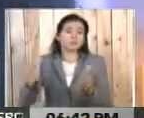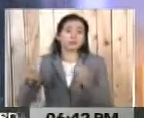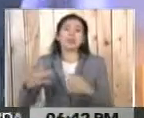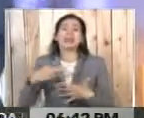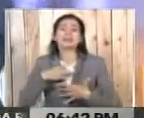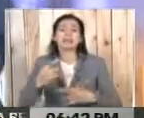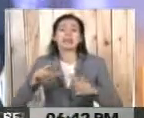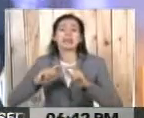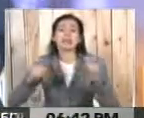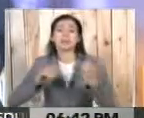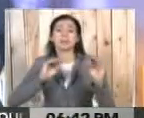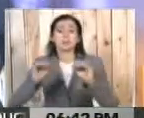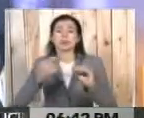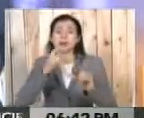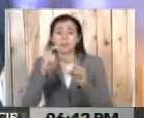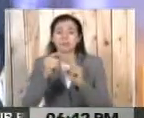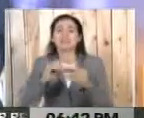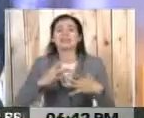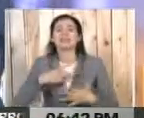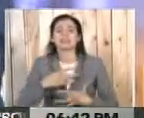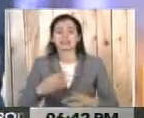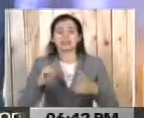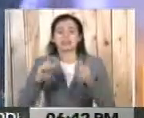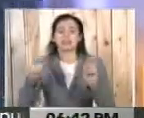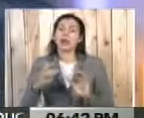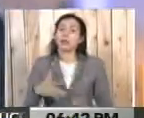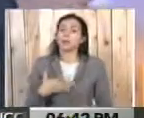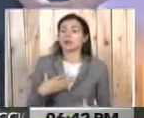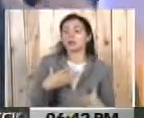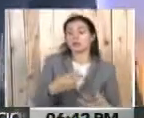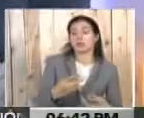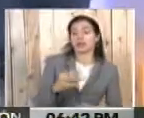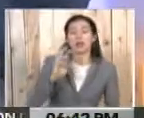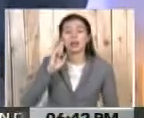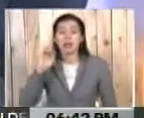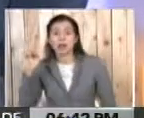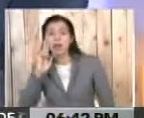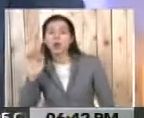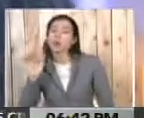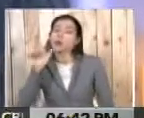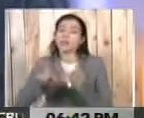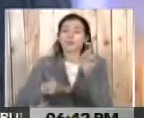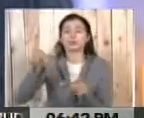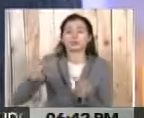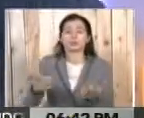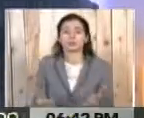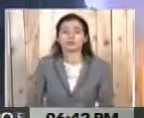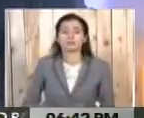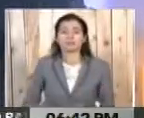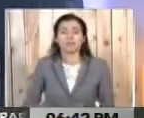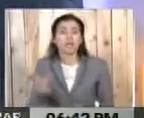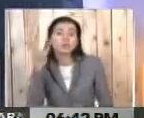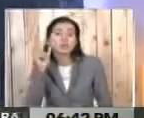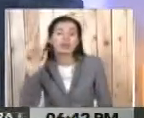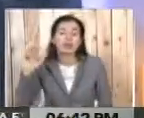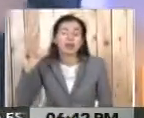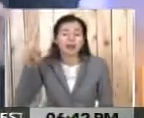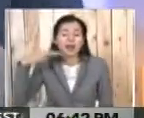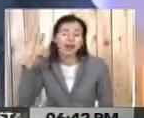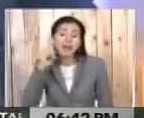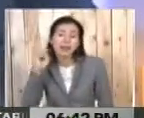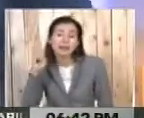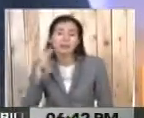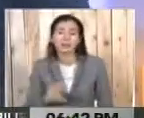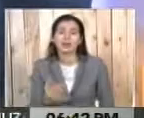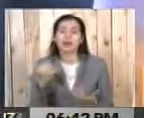general, vale igual el interés de un empresario, de una radio, como el interés de sus usuarios. ¿Ves? Ellos igualan ese derecho y